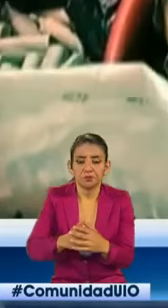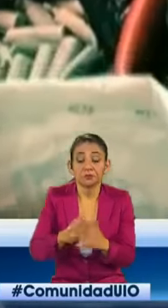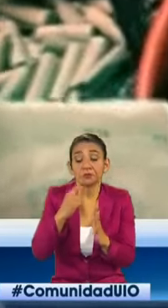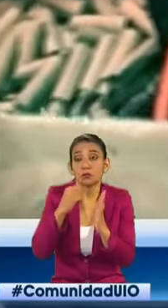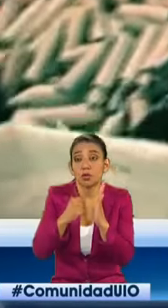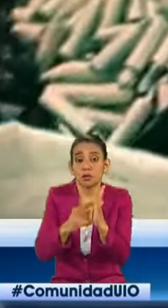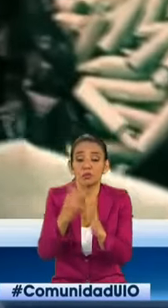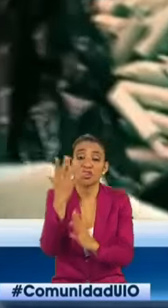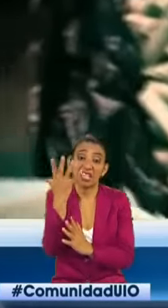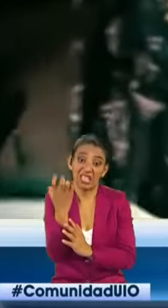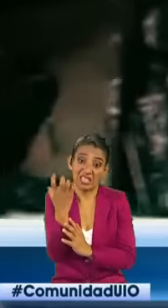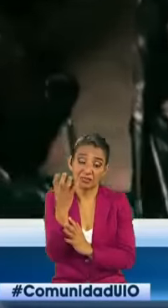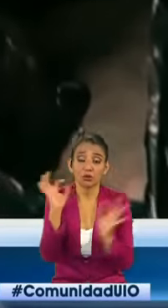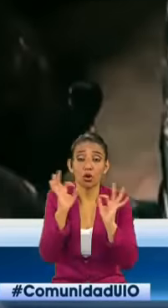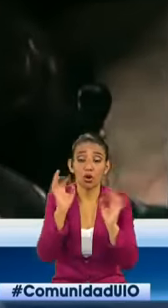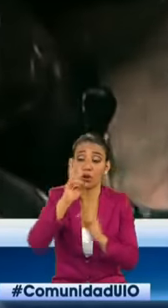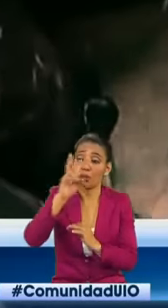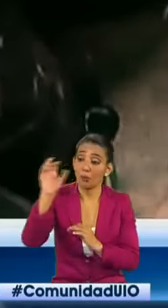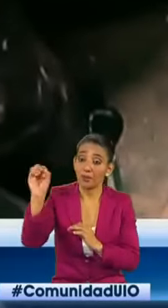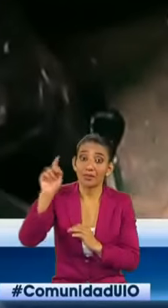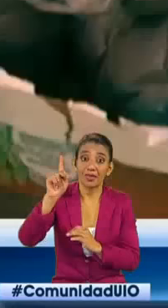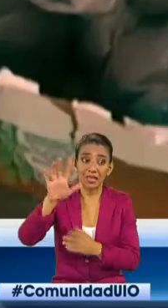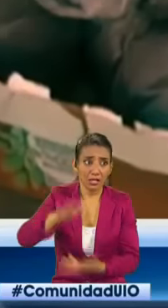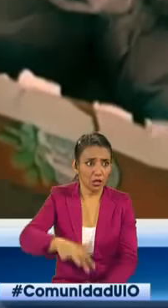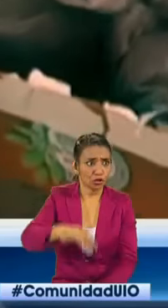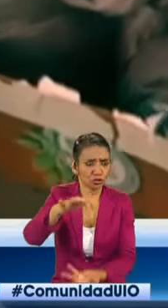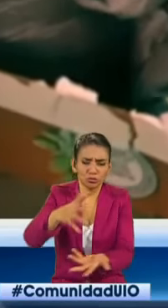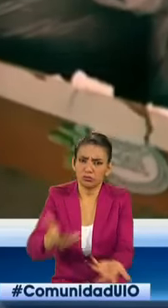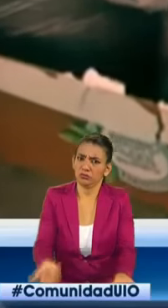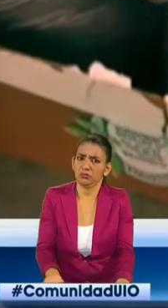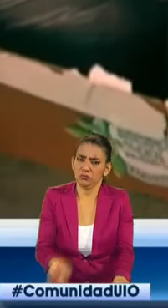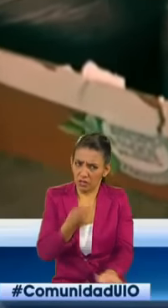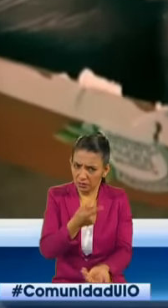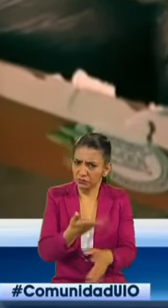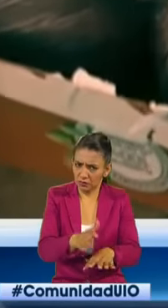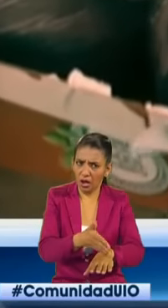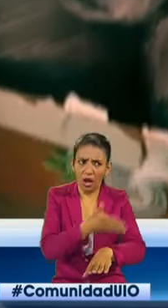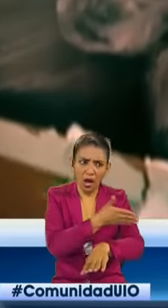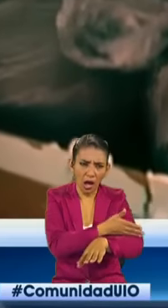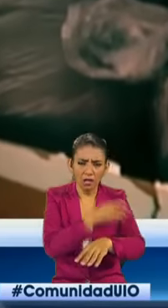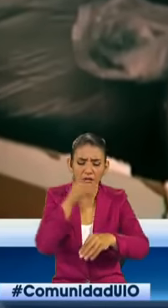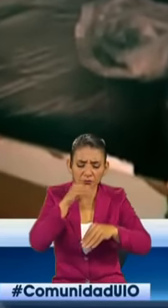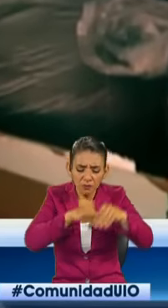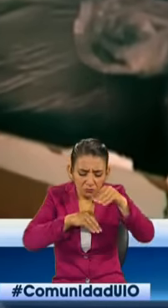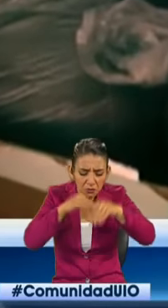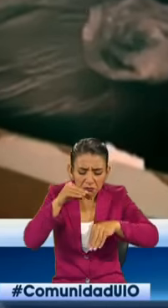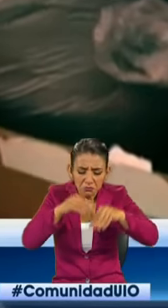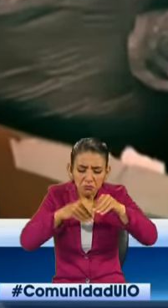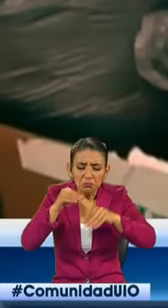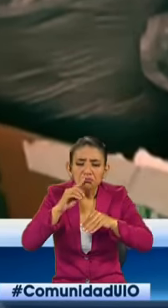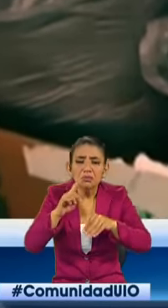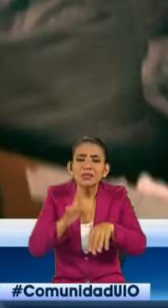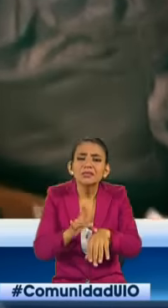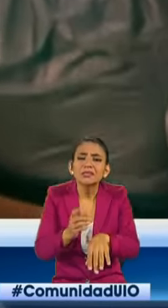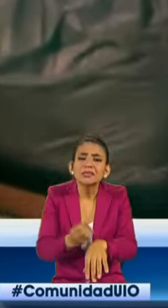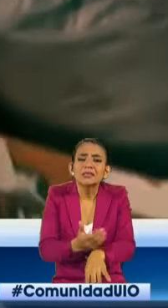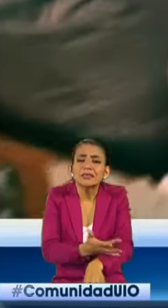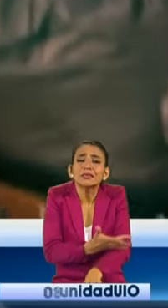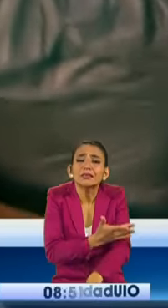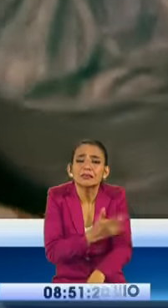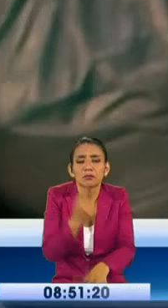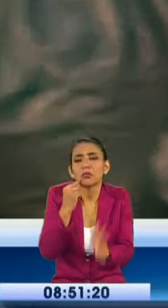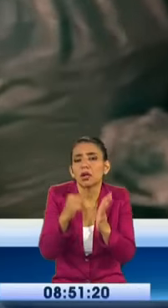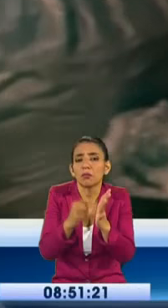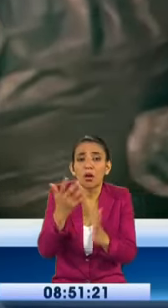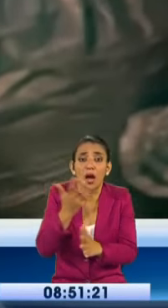unos 15 a 20 kilos. Esta es una sustancia especialmente preparada, ¿sí? Es decir, es muy sensible con el aumento de temperatura